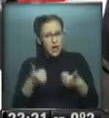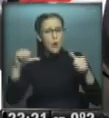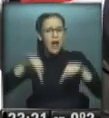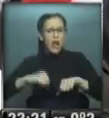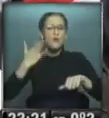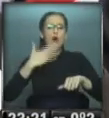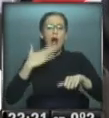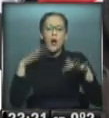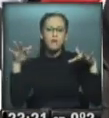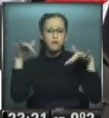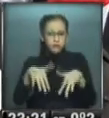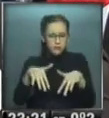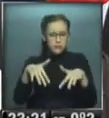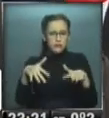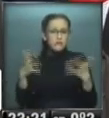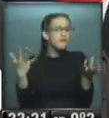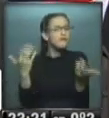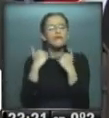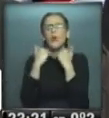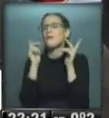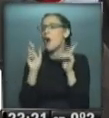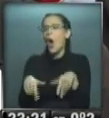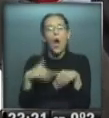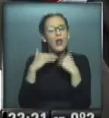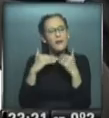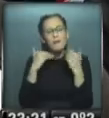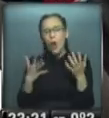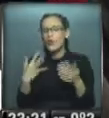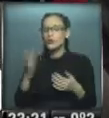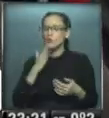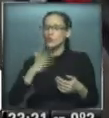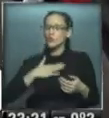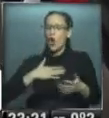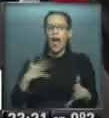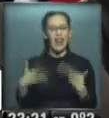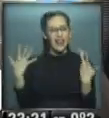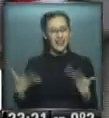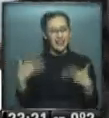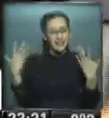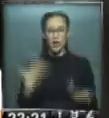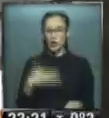No, me da igual. No, tenemos que llenar nuestra cancha y alegría, fiesta, y hay que ganar.